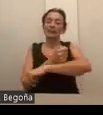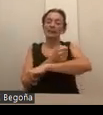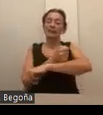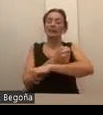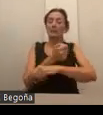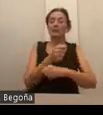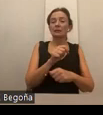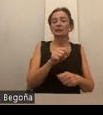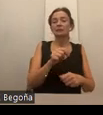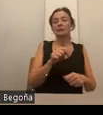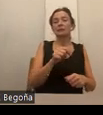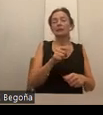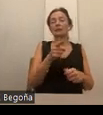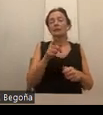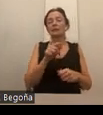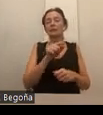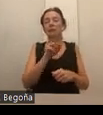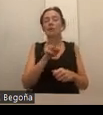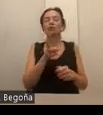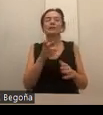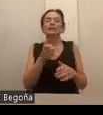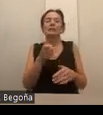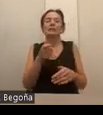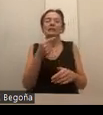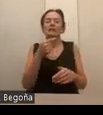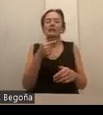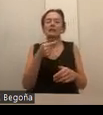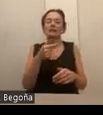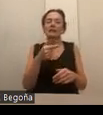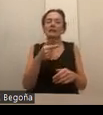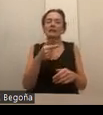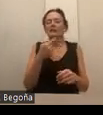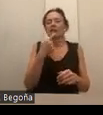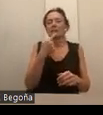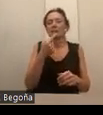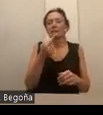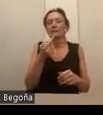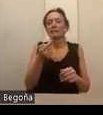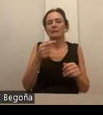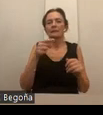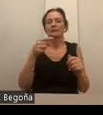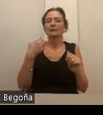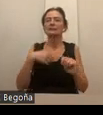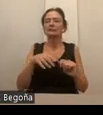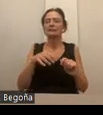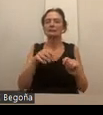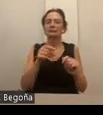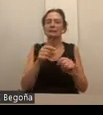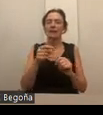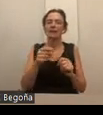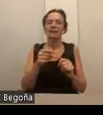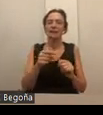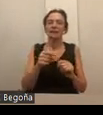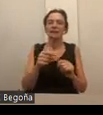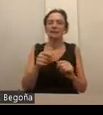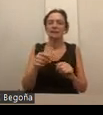esa insulina. Por lo tanto, ya desde primera mano, desde el primer momento, hemos de dar tratamiento con insulina. Por esa persona, toda la insulina